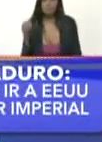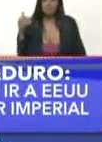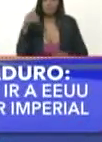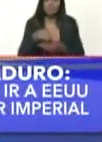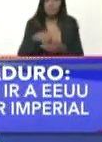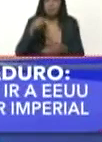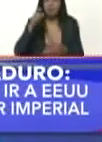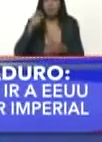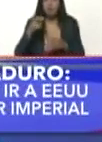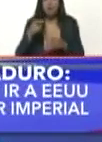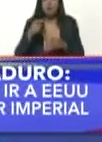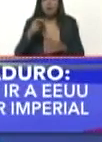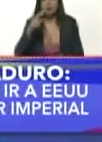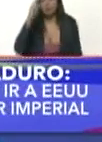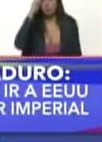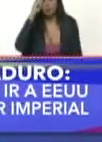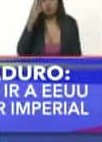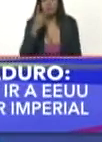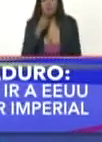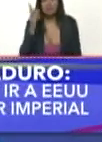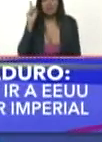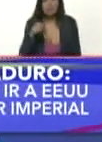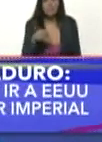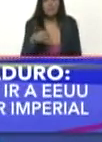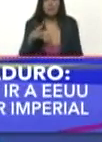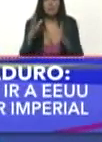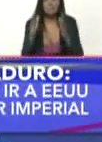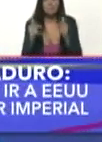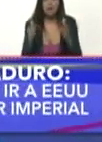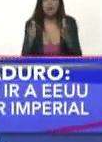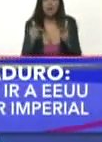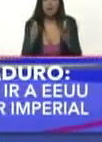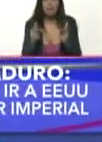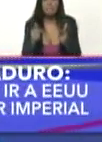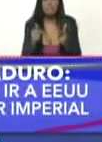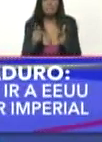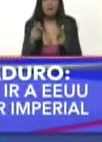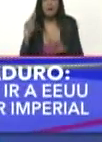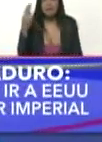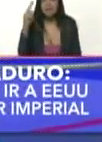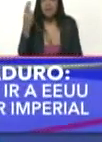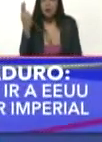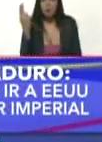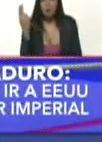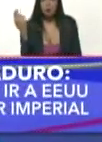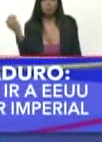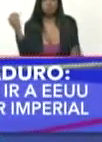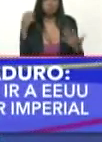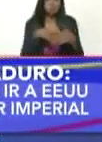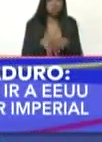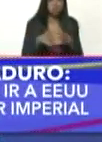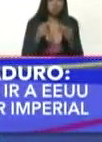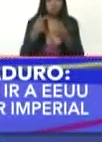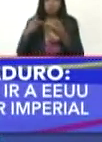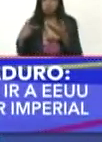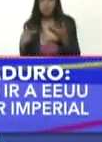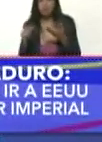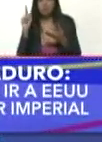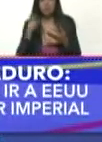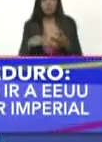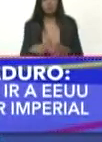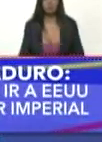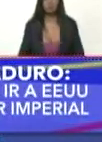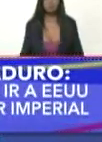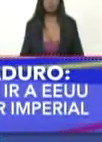pueblos hermanos, República Dominicana, Panamá, Granada, Nicaragua, entre otros.